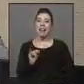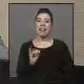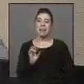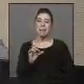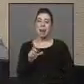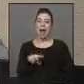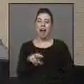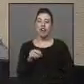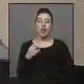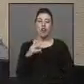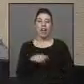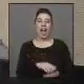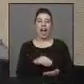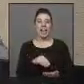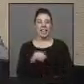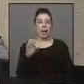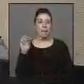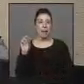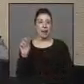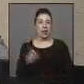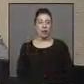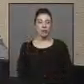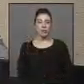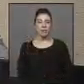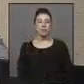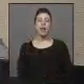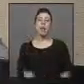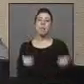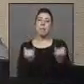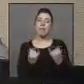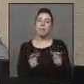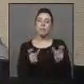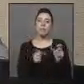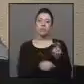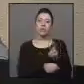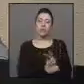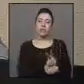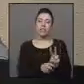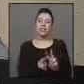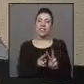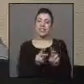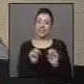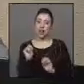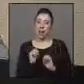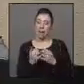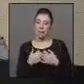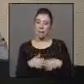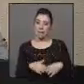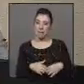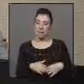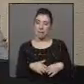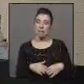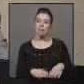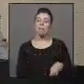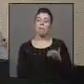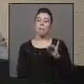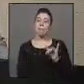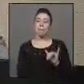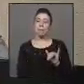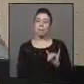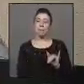en la región de Arica y Perinacota, informe sobre las fiscalizaciones realizadas a dicha empresa y,